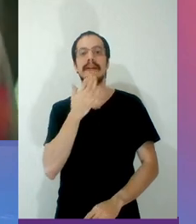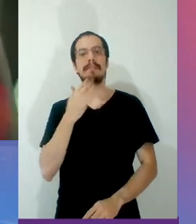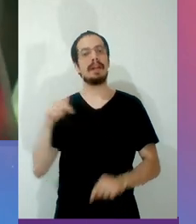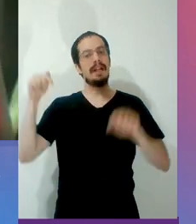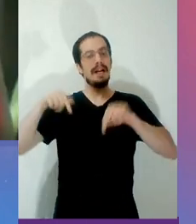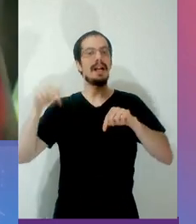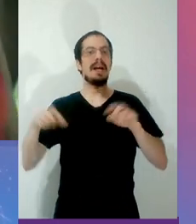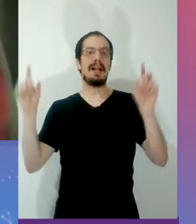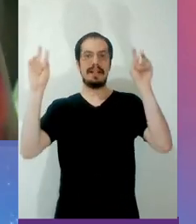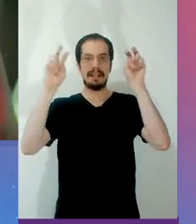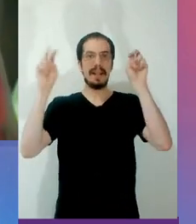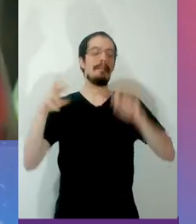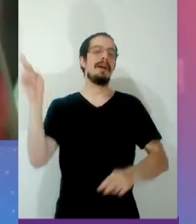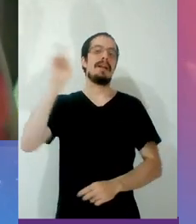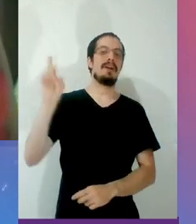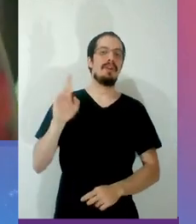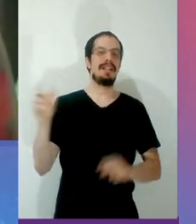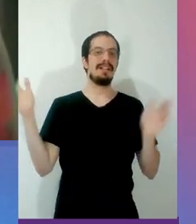lo local.